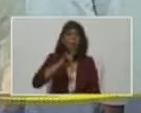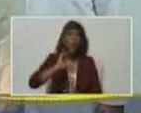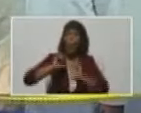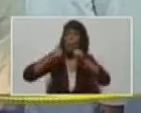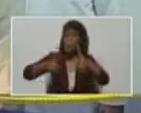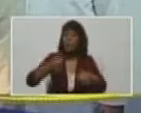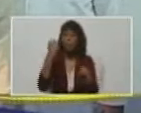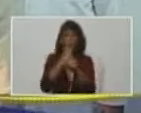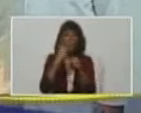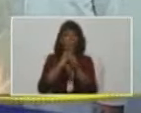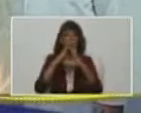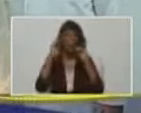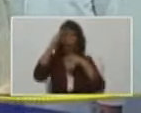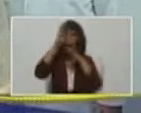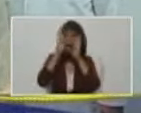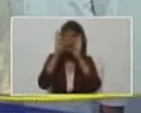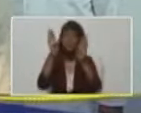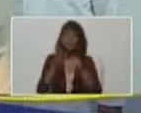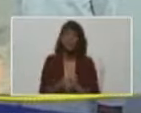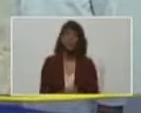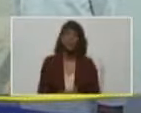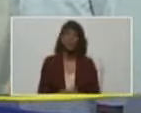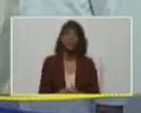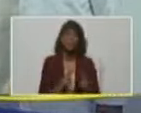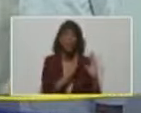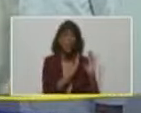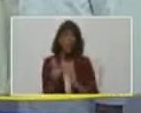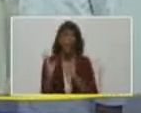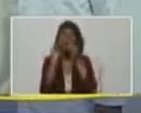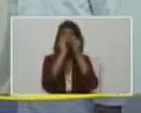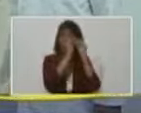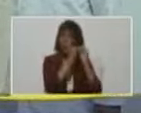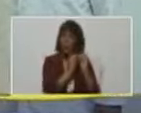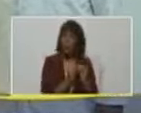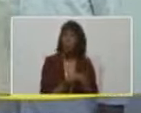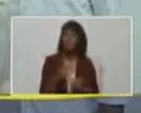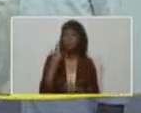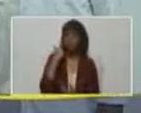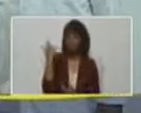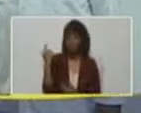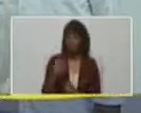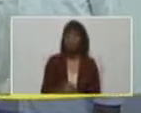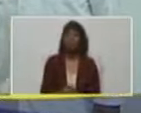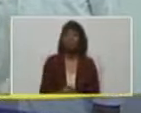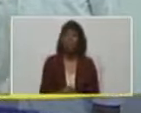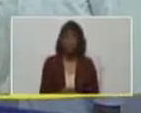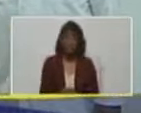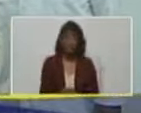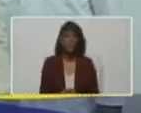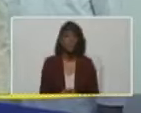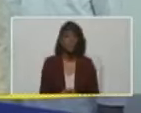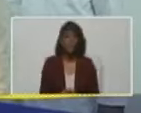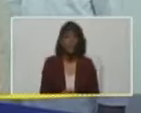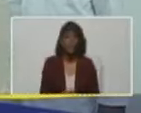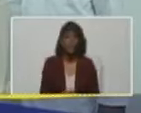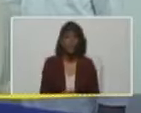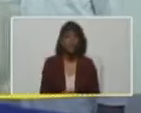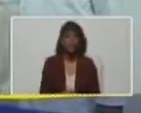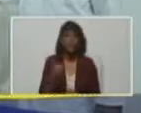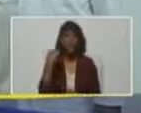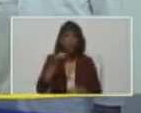empezamos todo. No, tienen un plan de recuperación de la